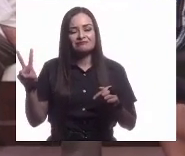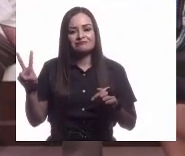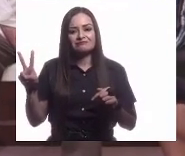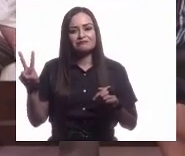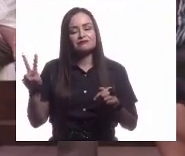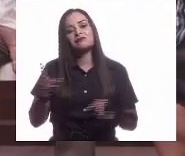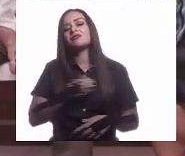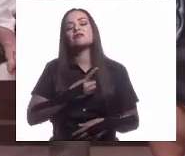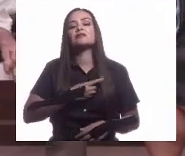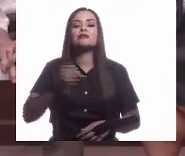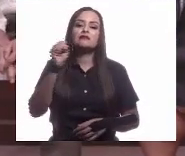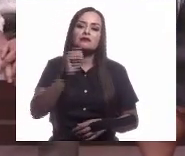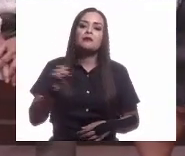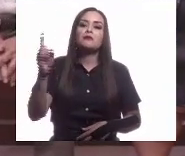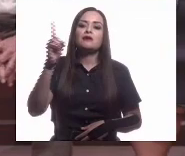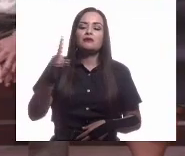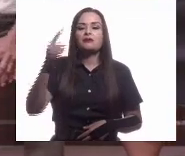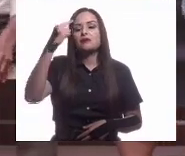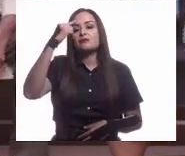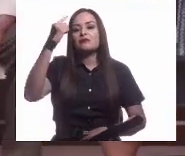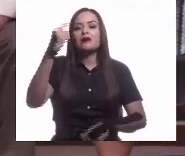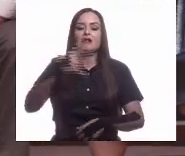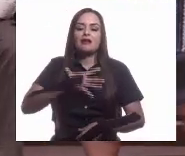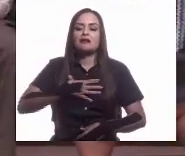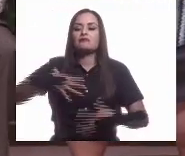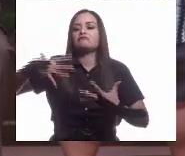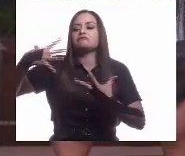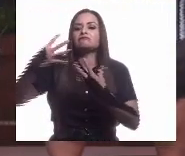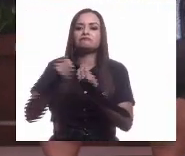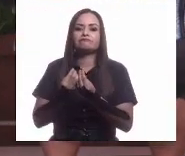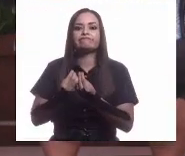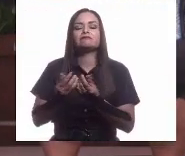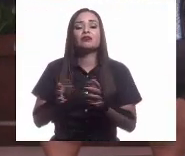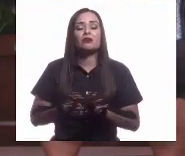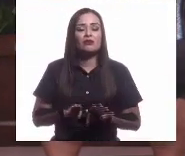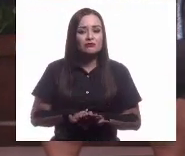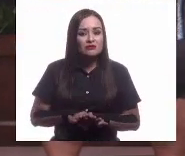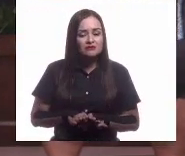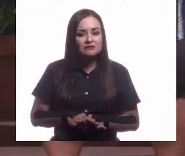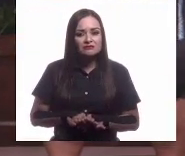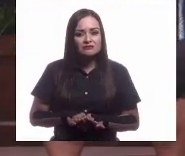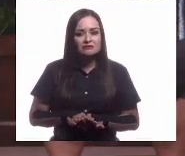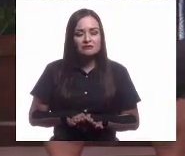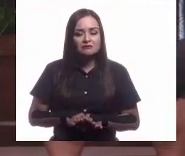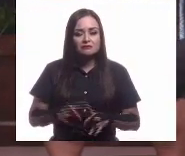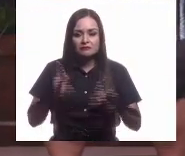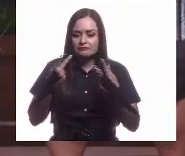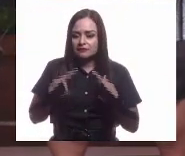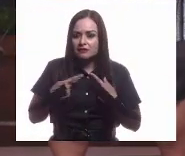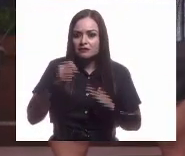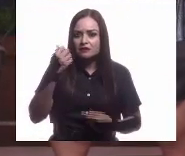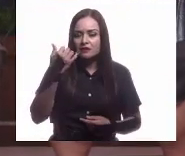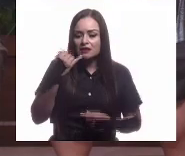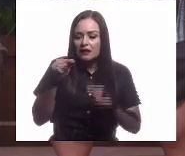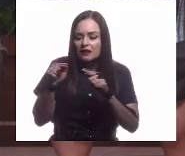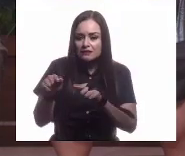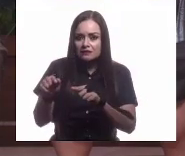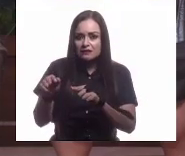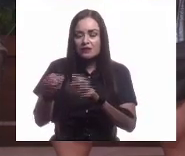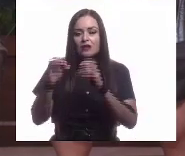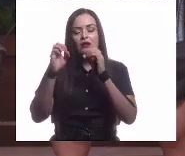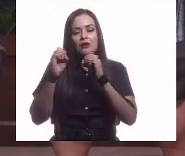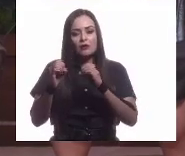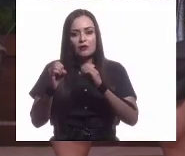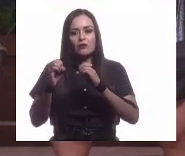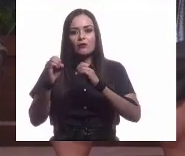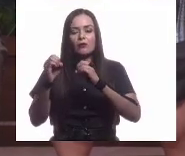sábado y el domingo para reunirse con sus hijos. Para gentes como ella, o para los acompañantes